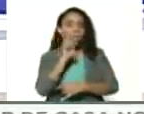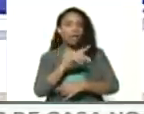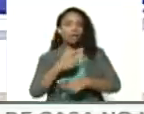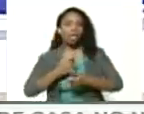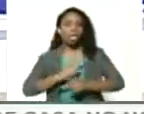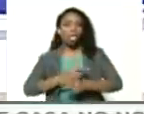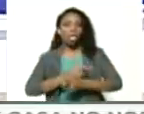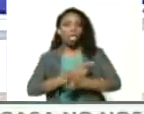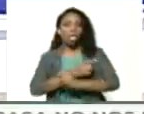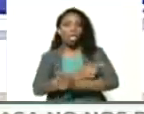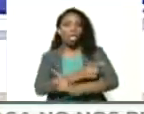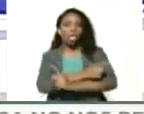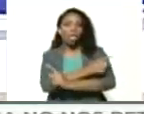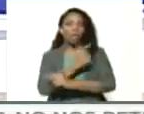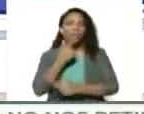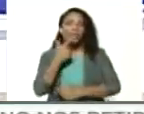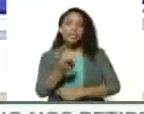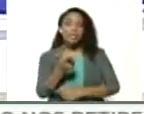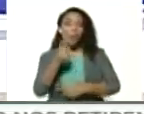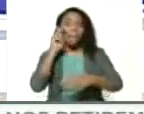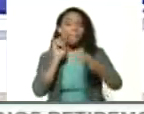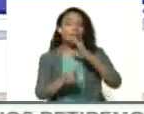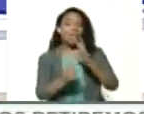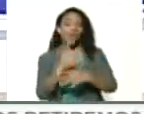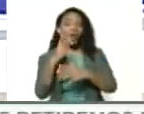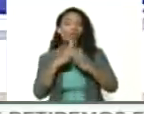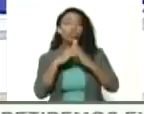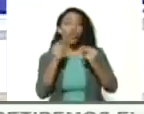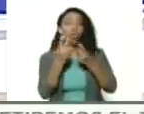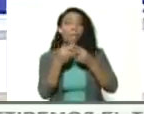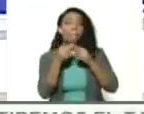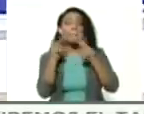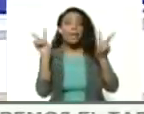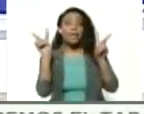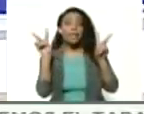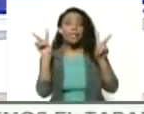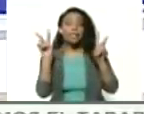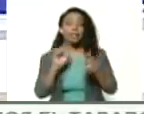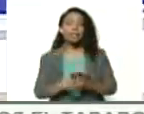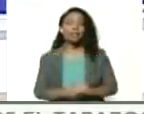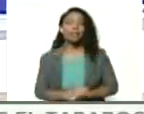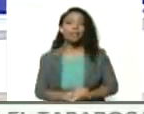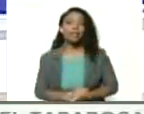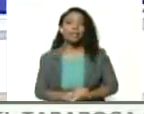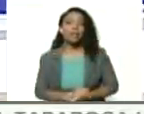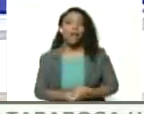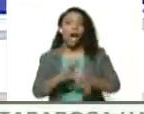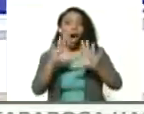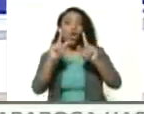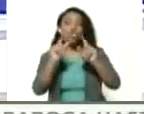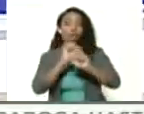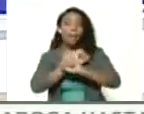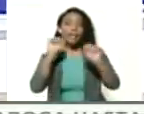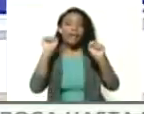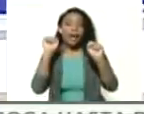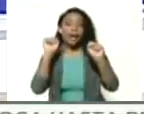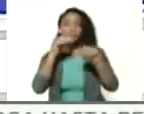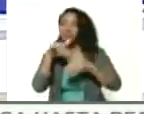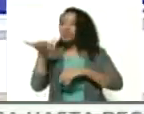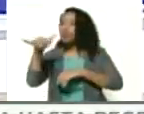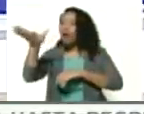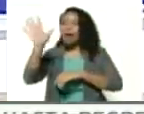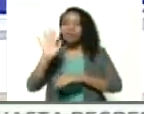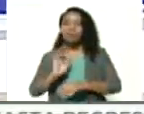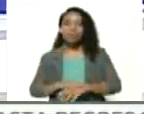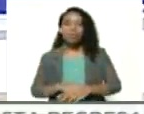nerviosa, asustada, diciendo, Miraflores, todo está en paz. A las 11 de la mañana, por ahí,